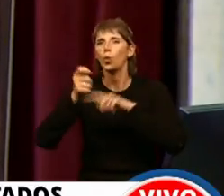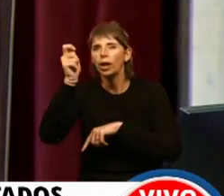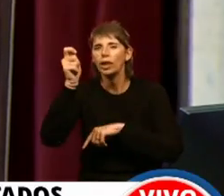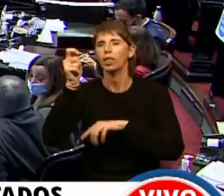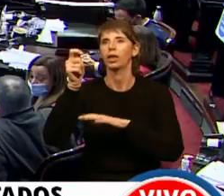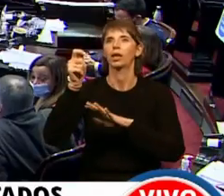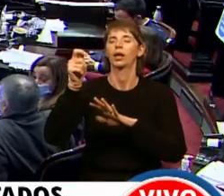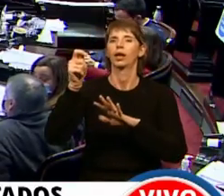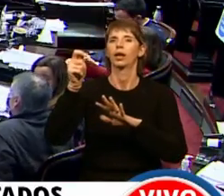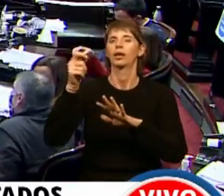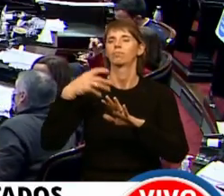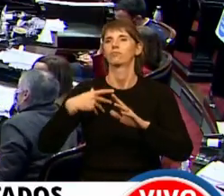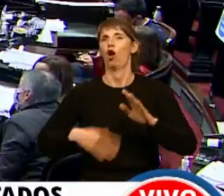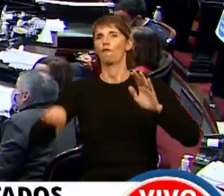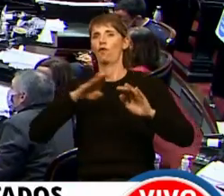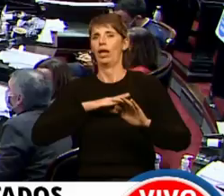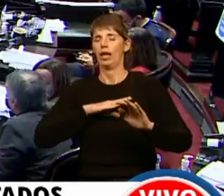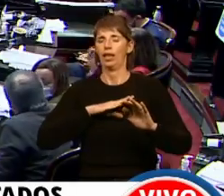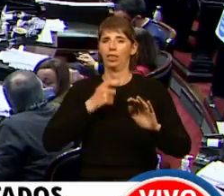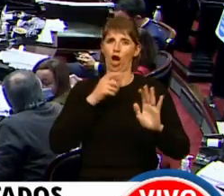se lo tome a mal